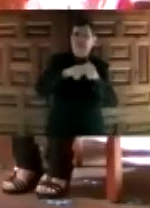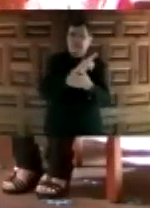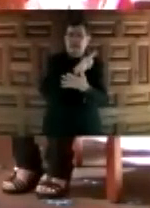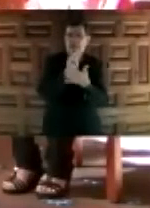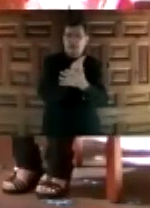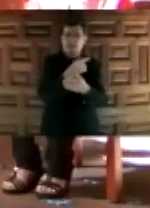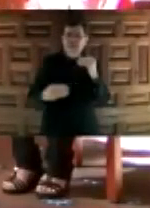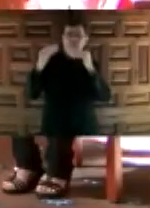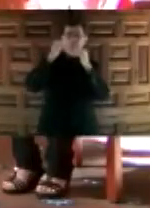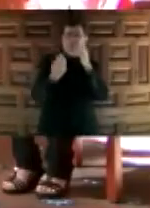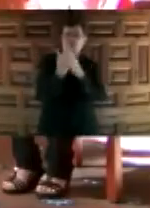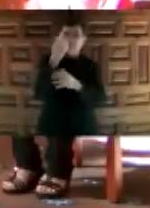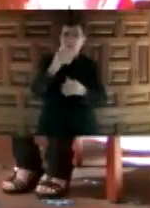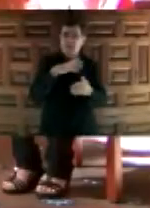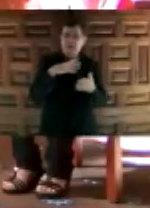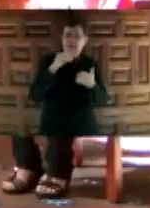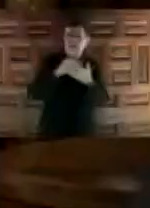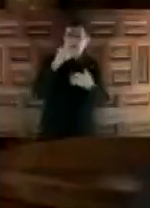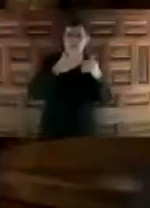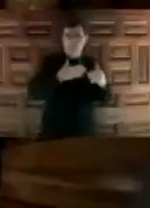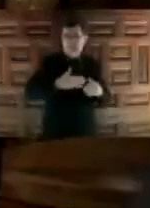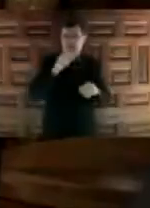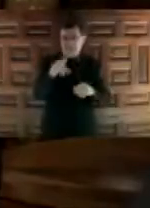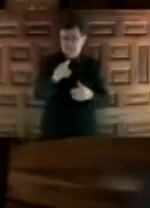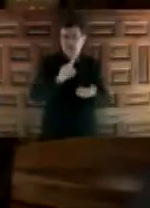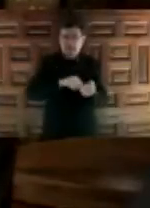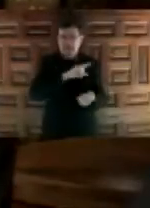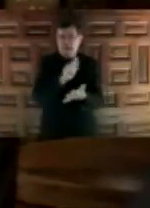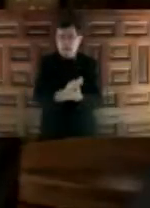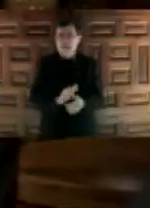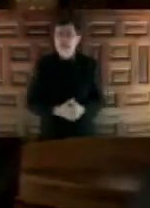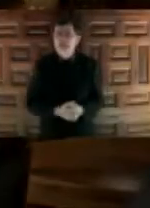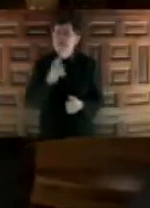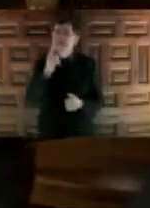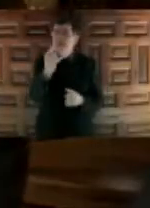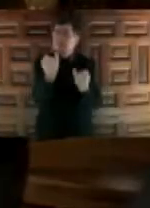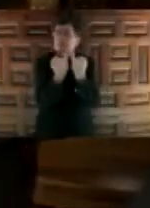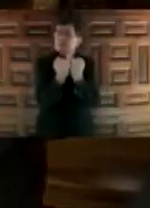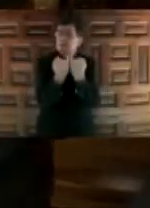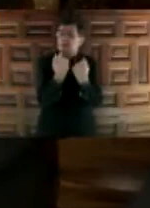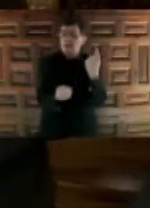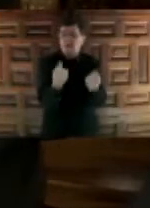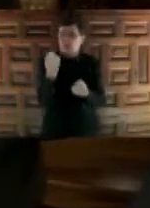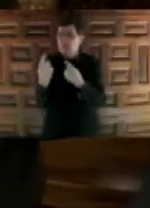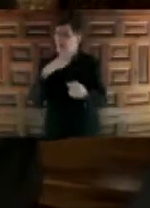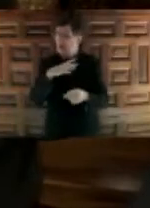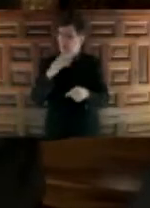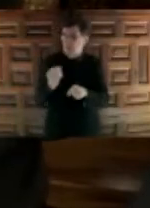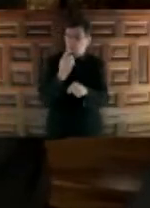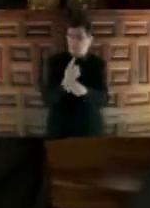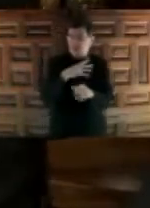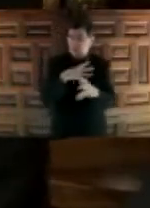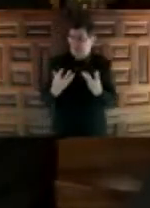Educación Superior y el sentido democrático de la misma. Seguramente muchos de nosotros tuvimos oportunidad